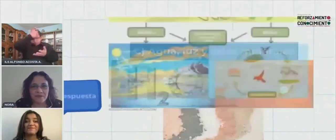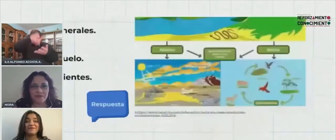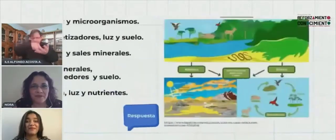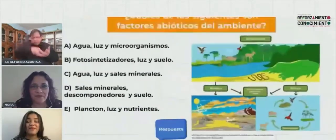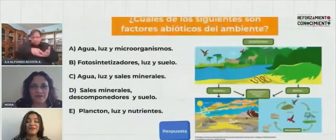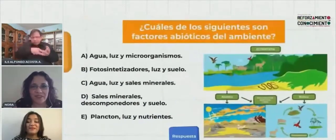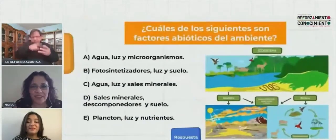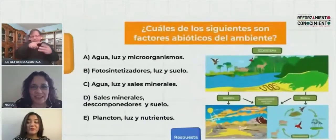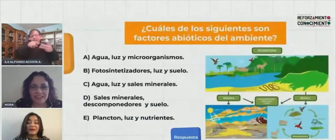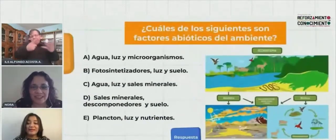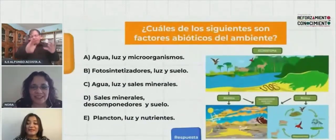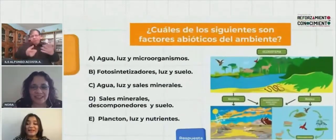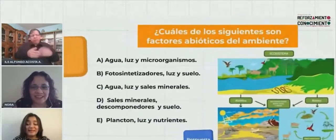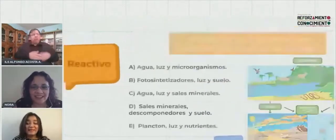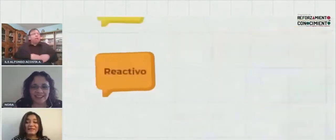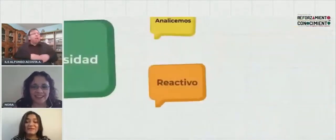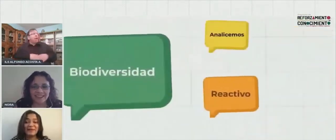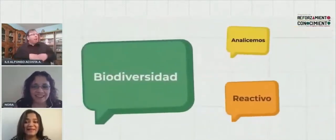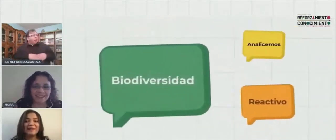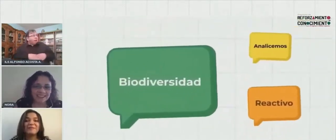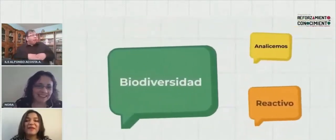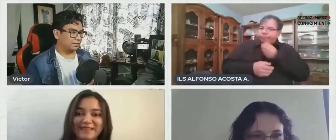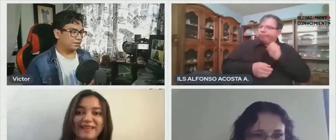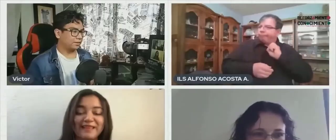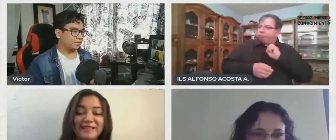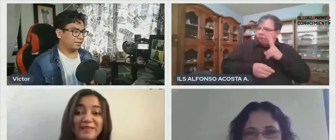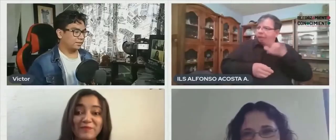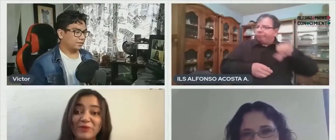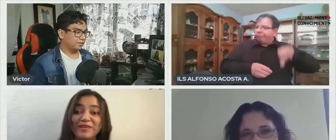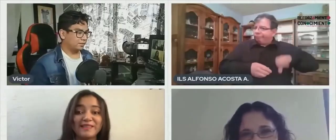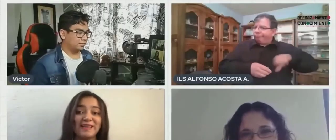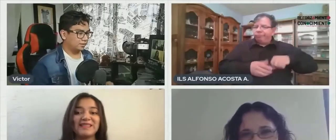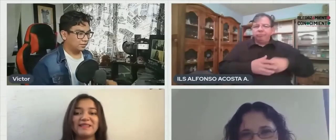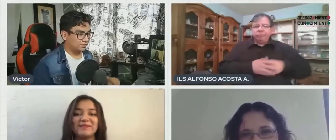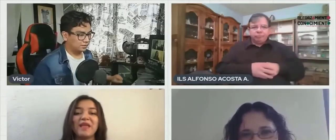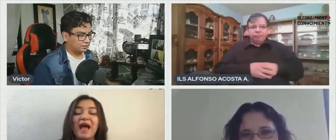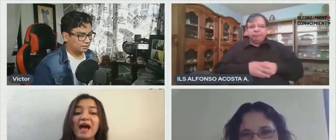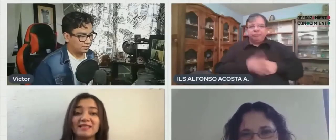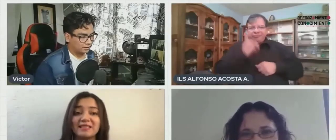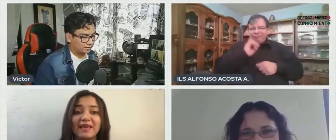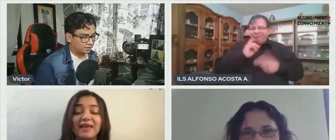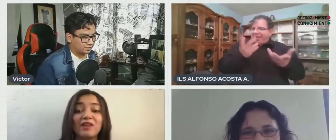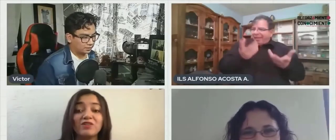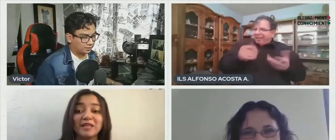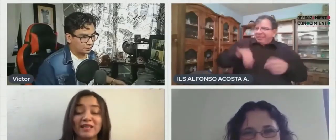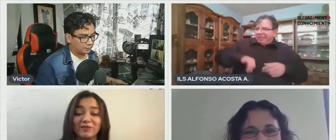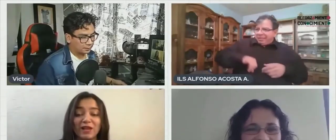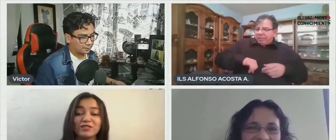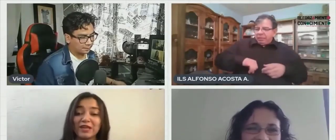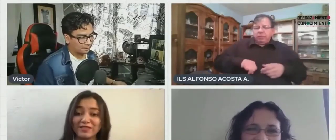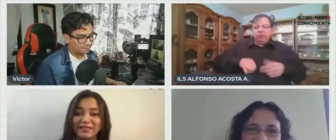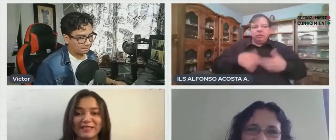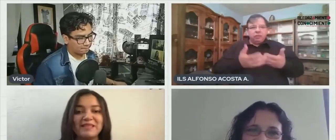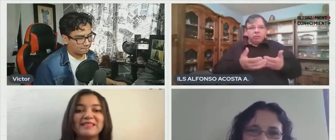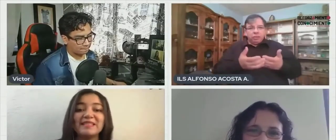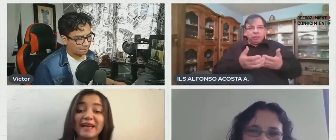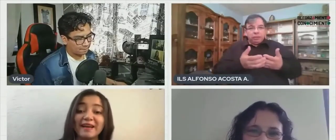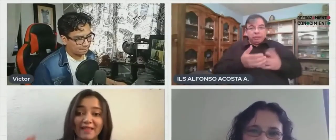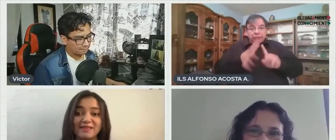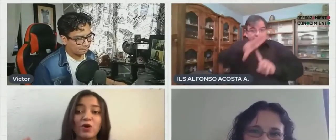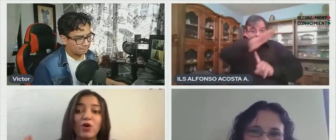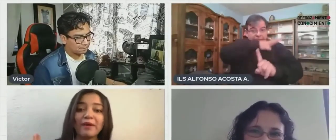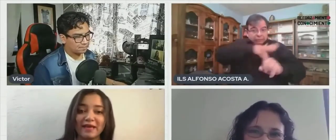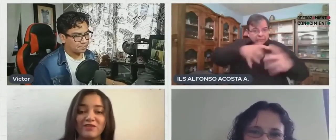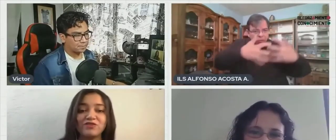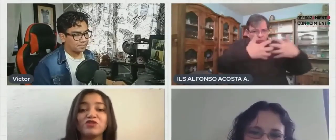Karina? Súper interesante, maestra. Sí, muy interesante. Así que, los ecosistemas, ya